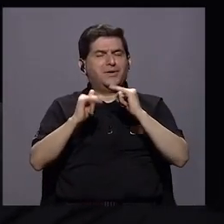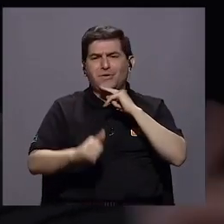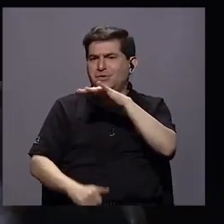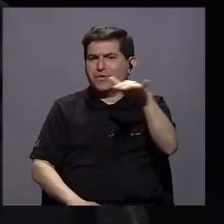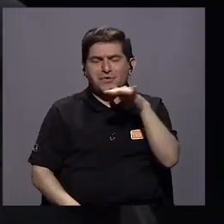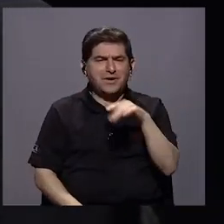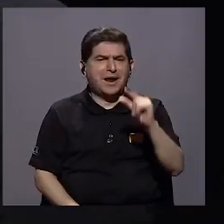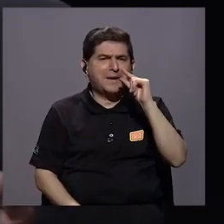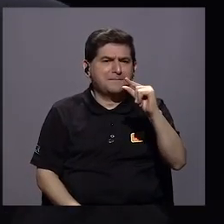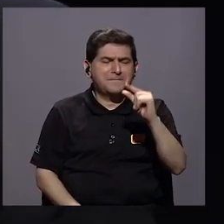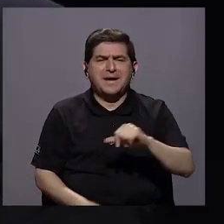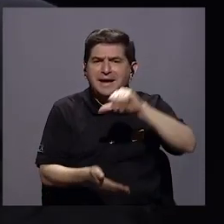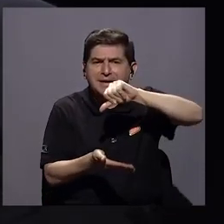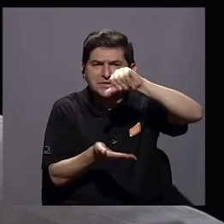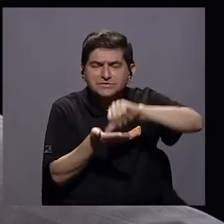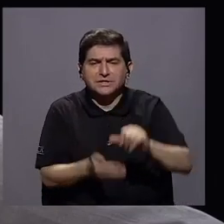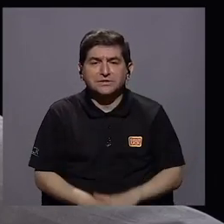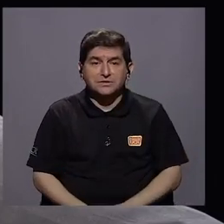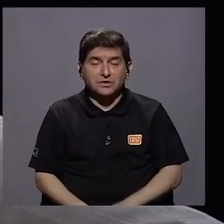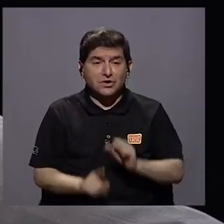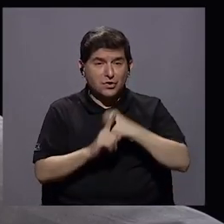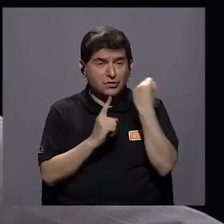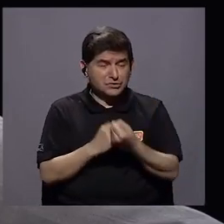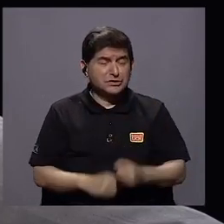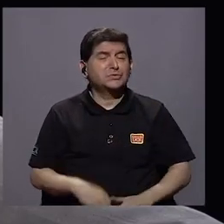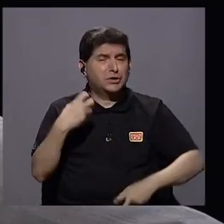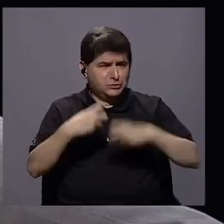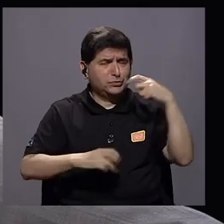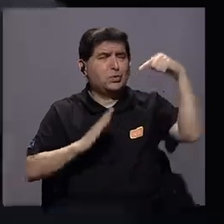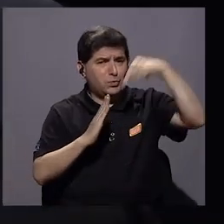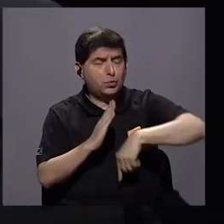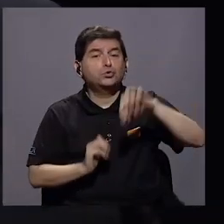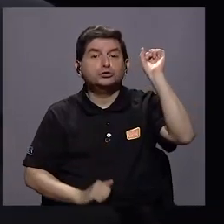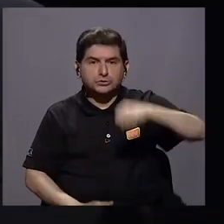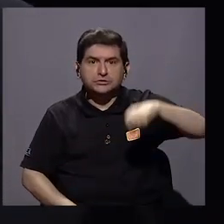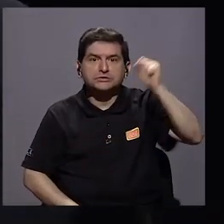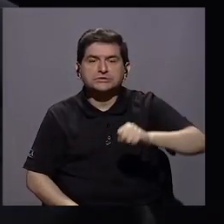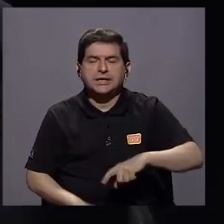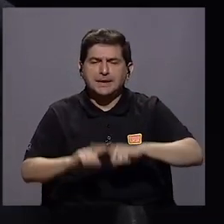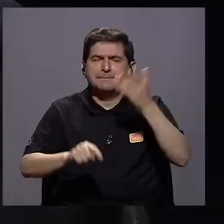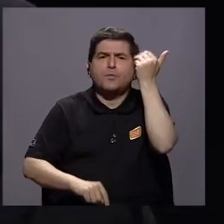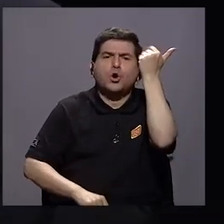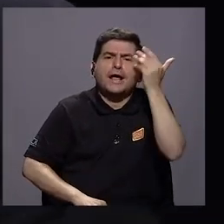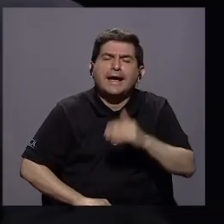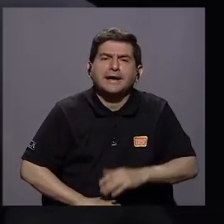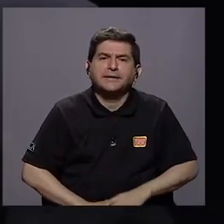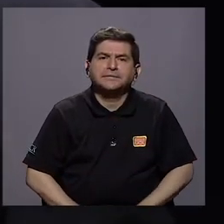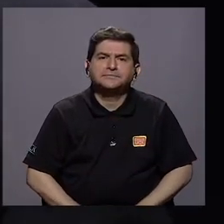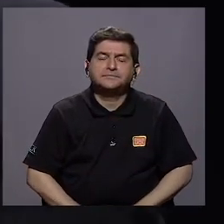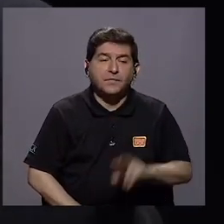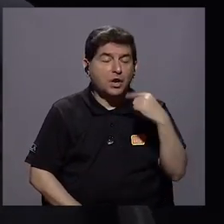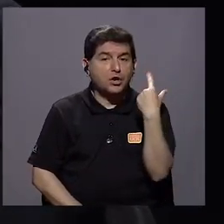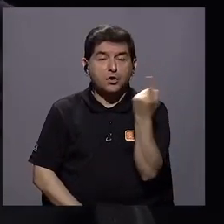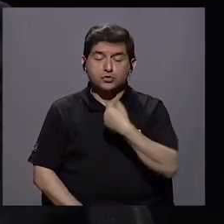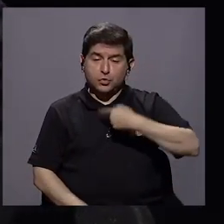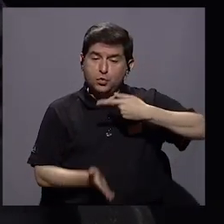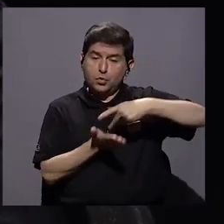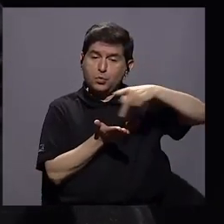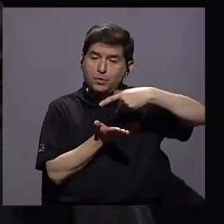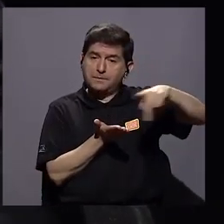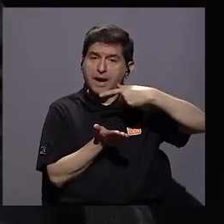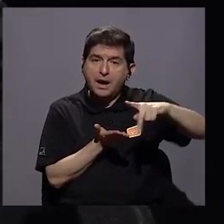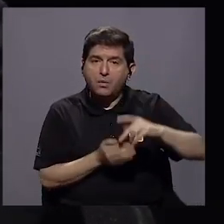misma realidad que esos pequeños centros. Don Pablo, es muy grave esto. Esto es gravísimo. Esto es gravísimo. ¿Por qué? ¿Pero por qué es grave? No